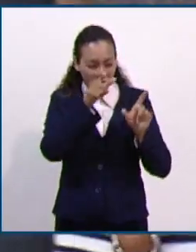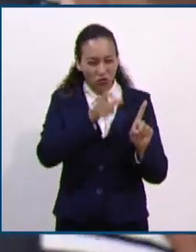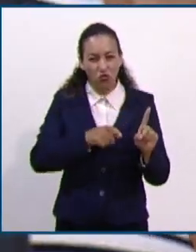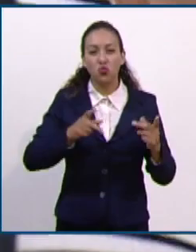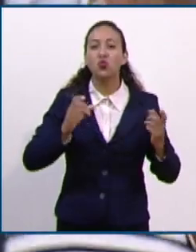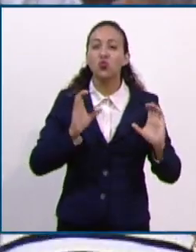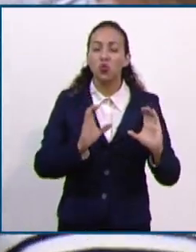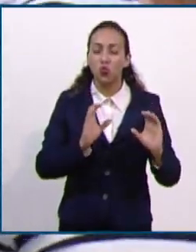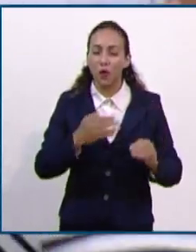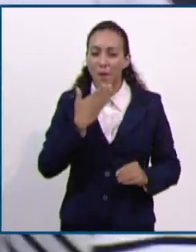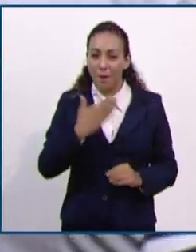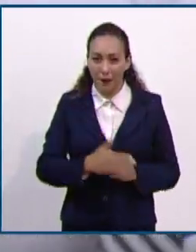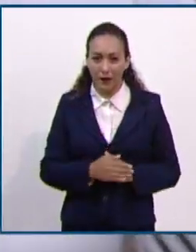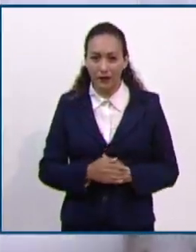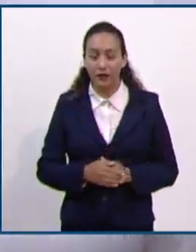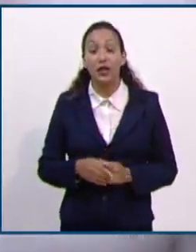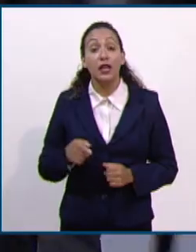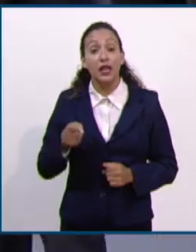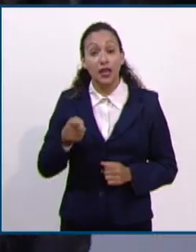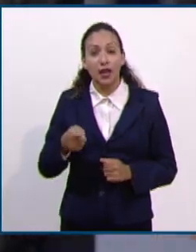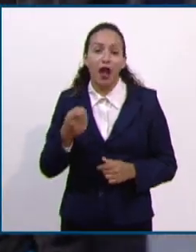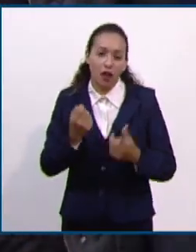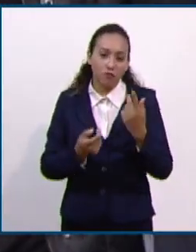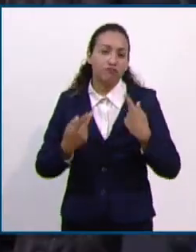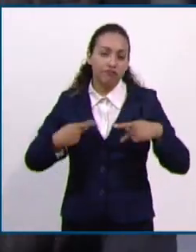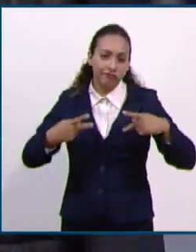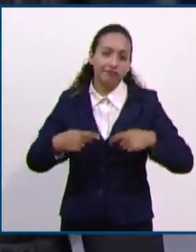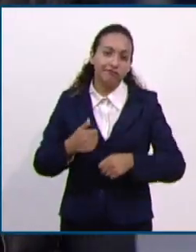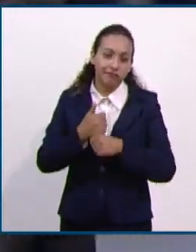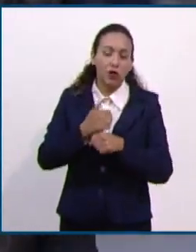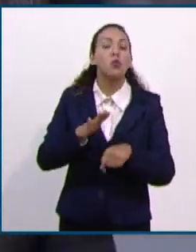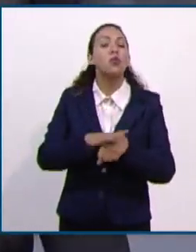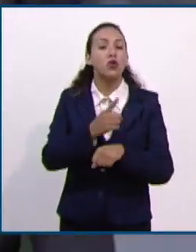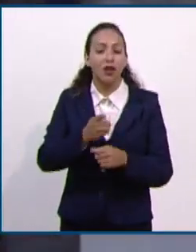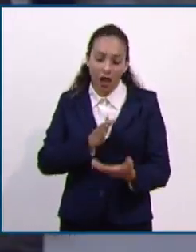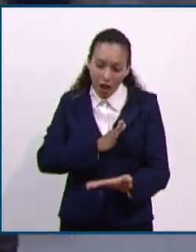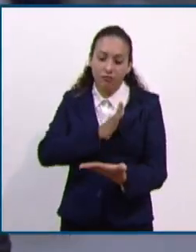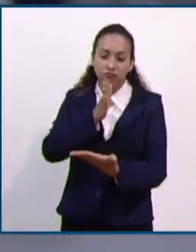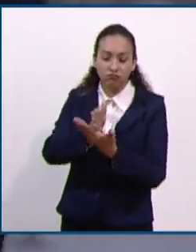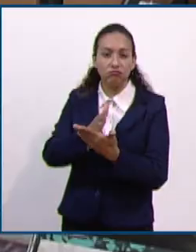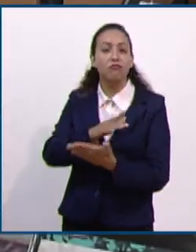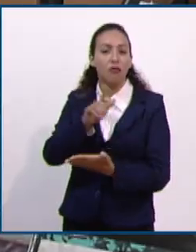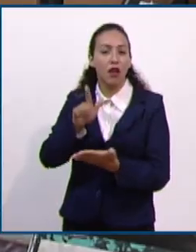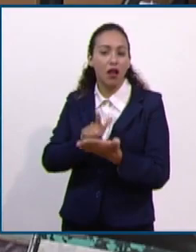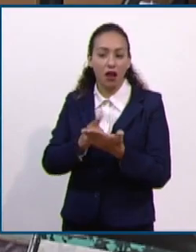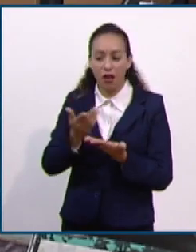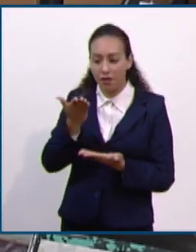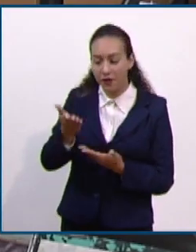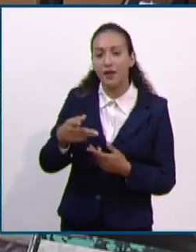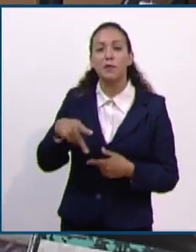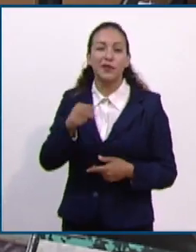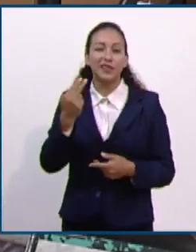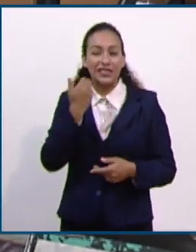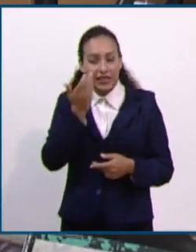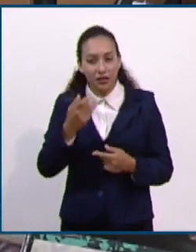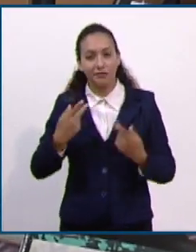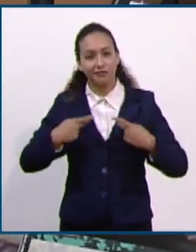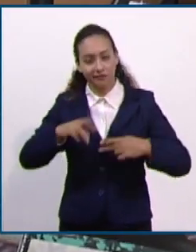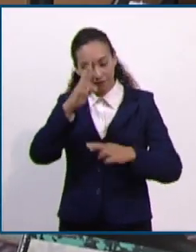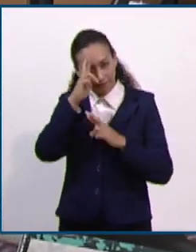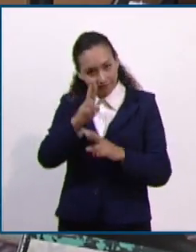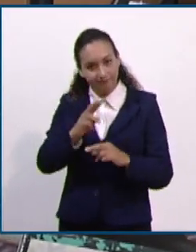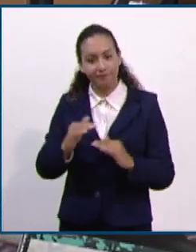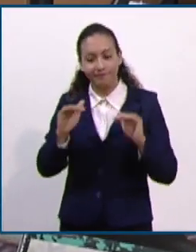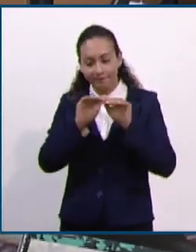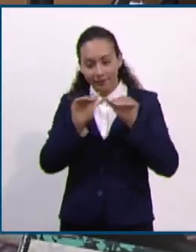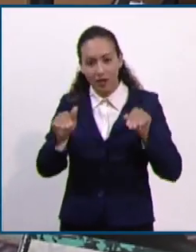justicia, lo que afecta el derecho de las personas de acceder al sistema de justicia en condiciones de igualdad, especialmente